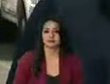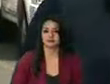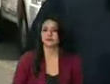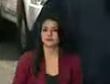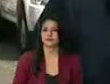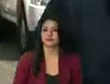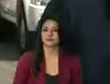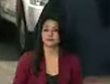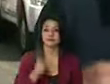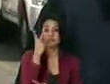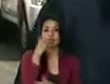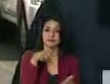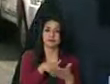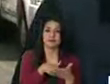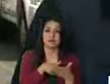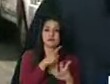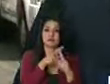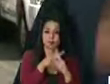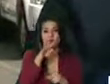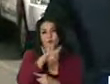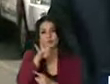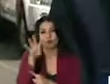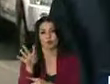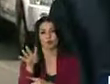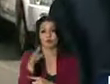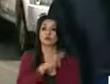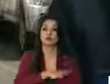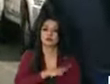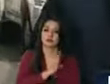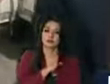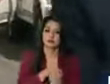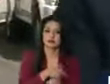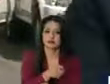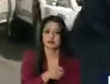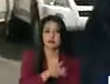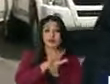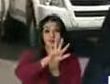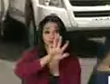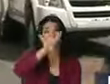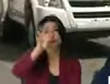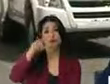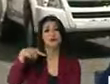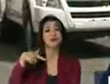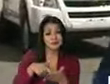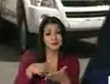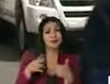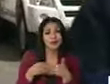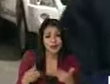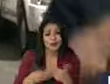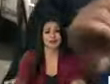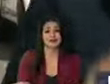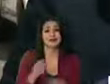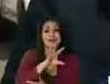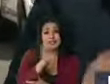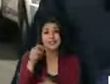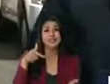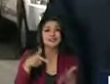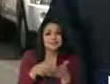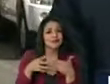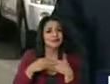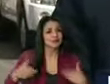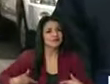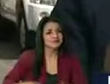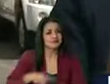eso multiplicamos por las 44 amenazas en las que el municipio ha actuado, son 540 mil 175 dólares que le